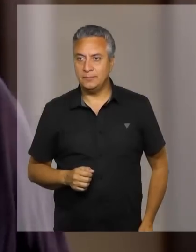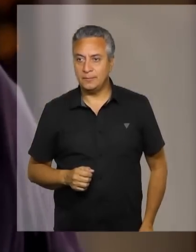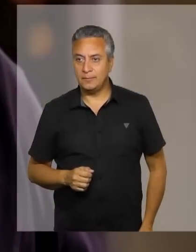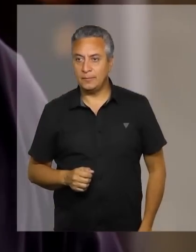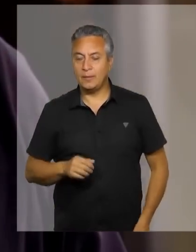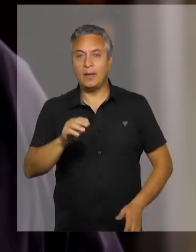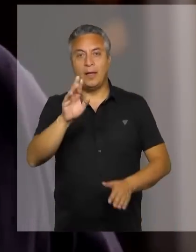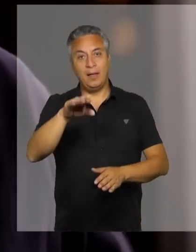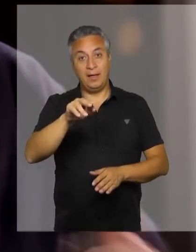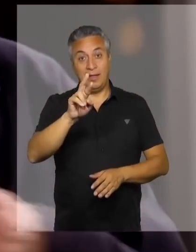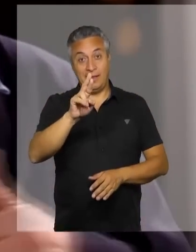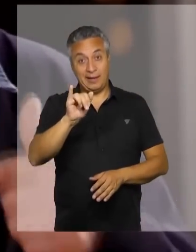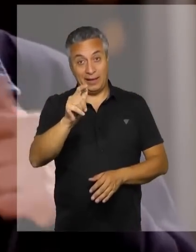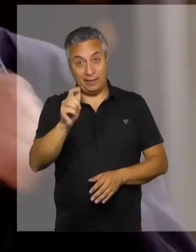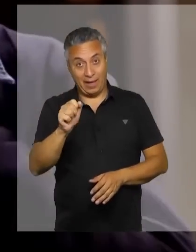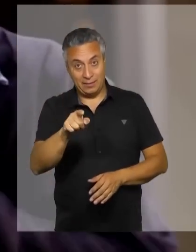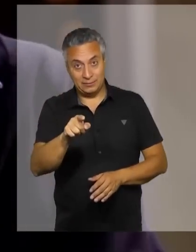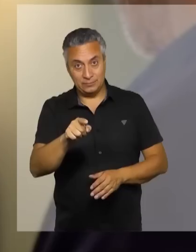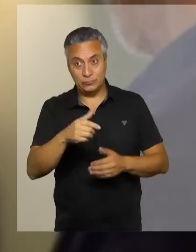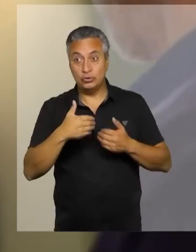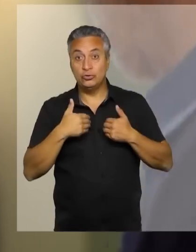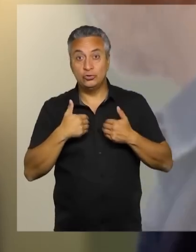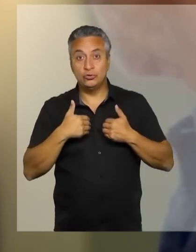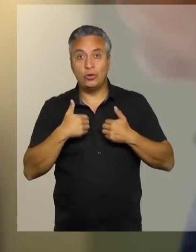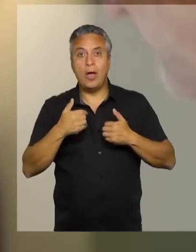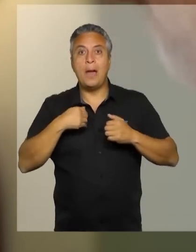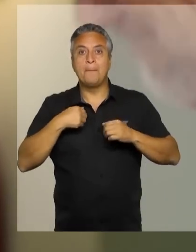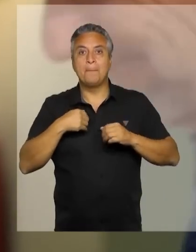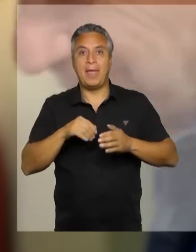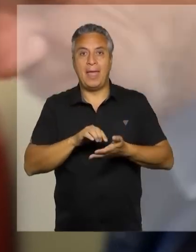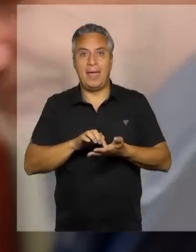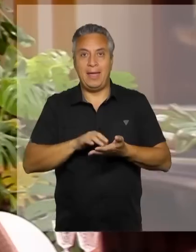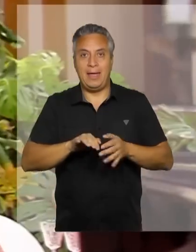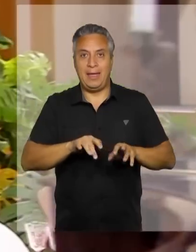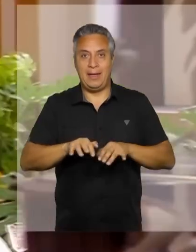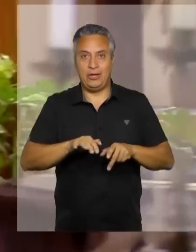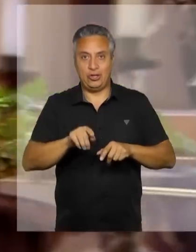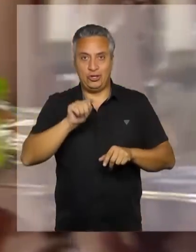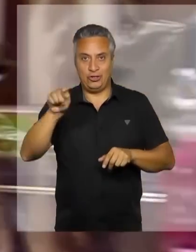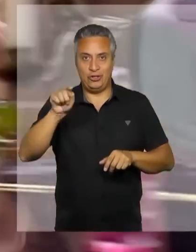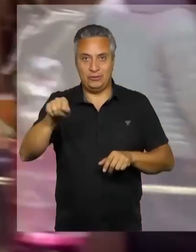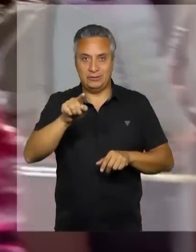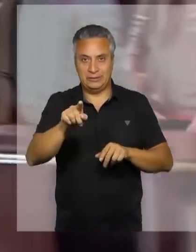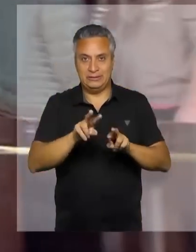Rita, yo voy a estar en mi escritorio. Vaya tranquilo. Acabo de venir del